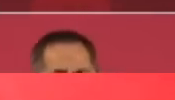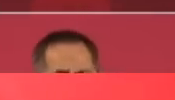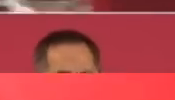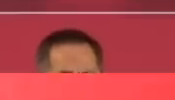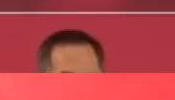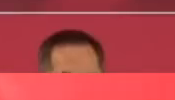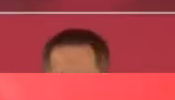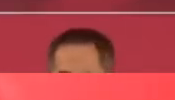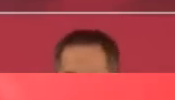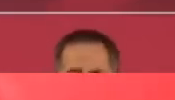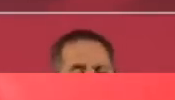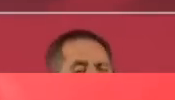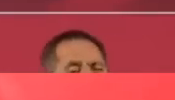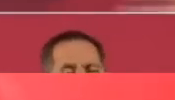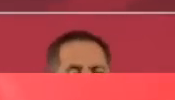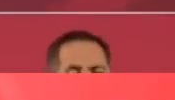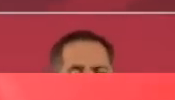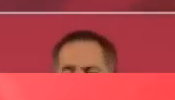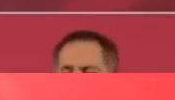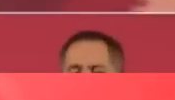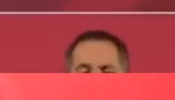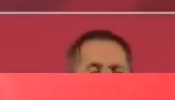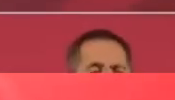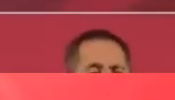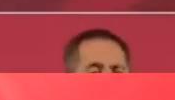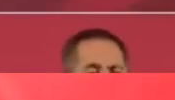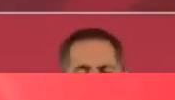se les ganaron los amparos legalmente